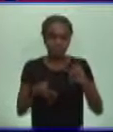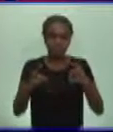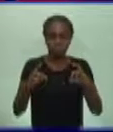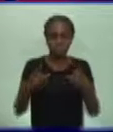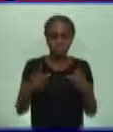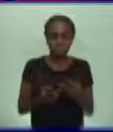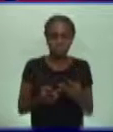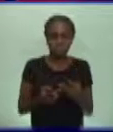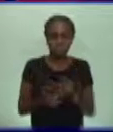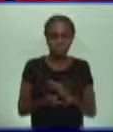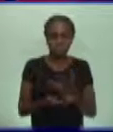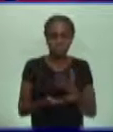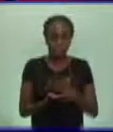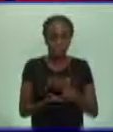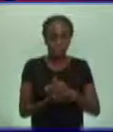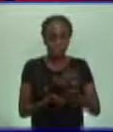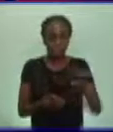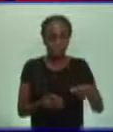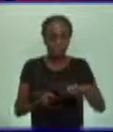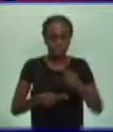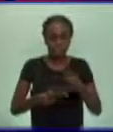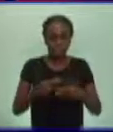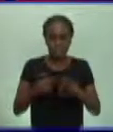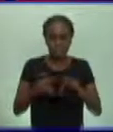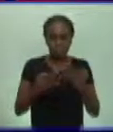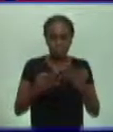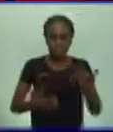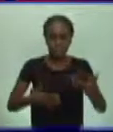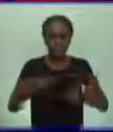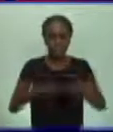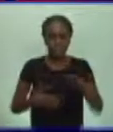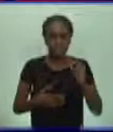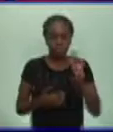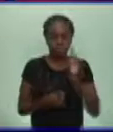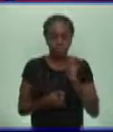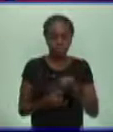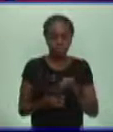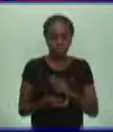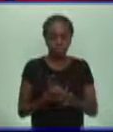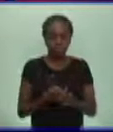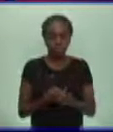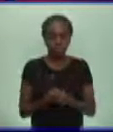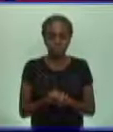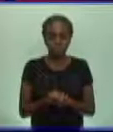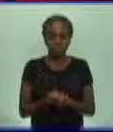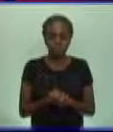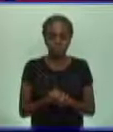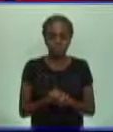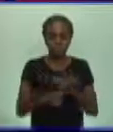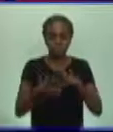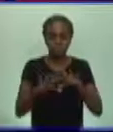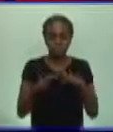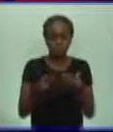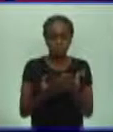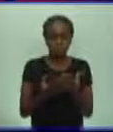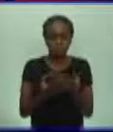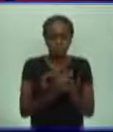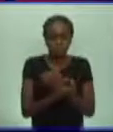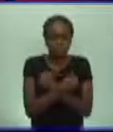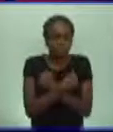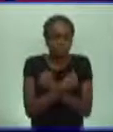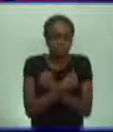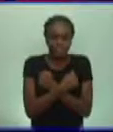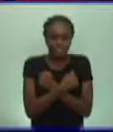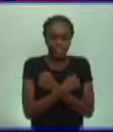que sus alumnos han realizado todas las actividades que le hemos indicado. para todos un abrazo